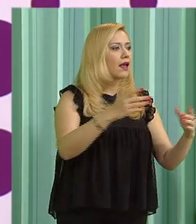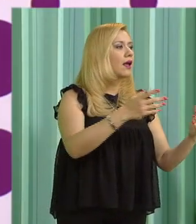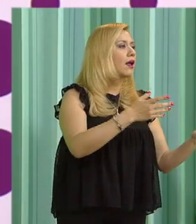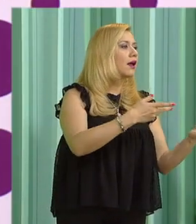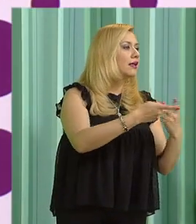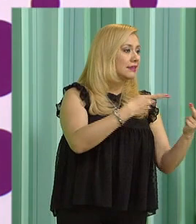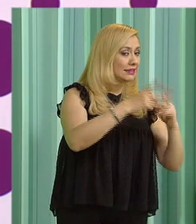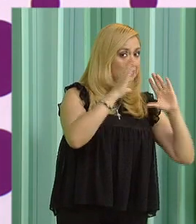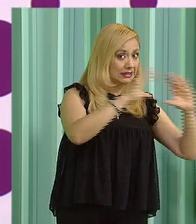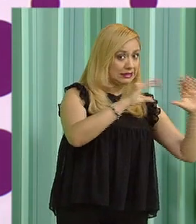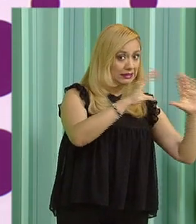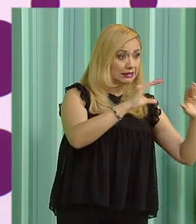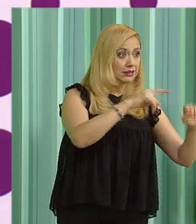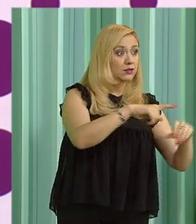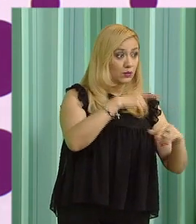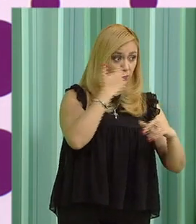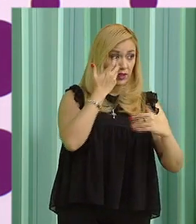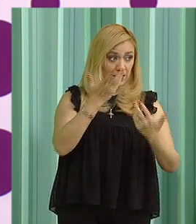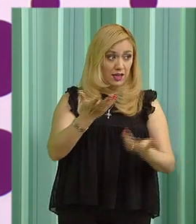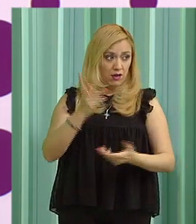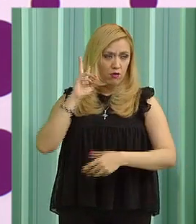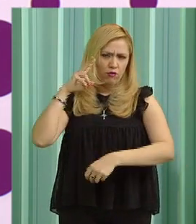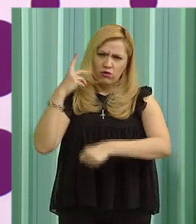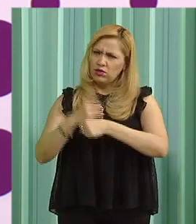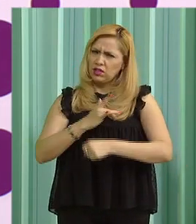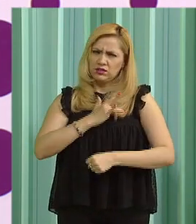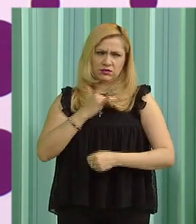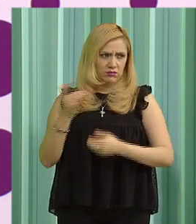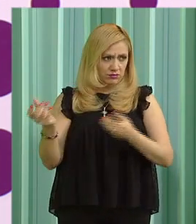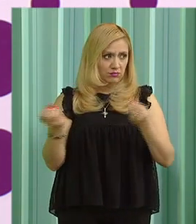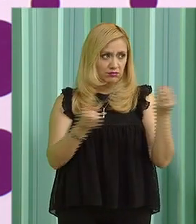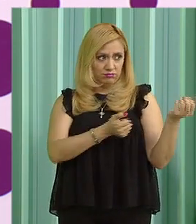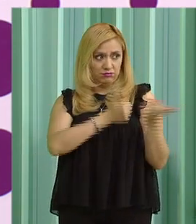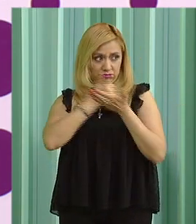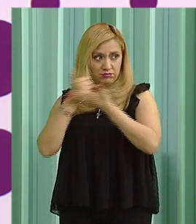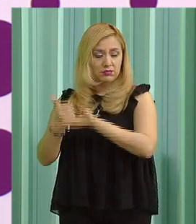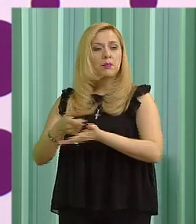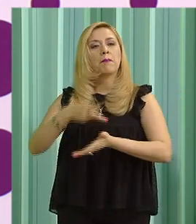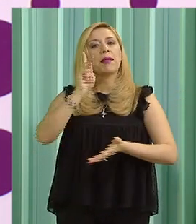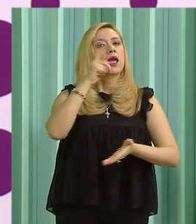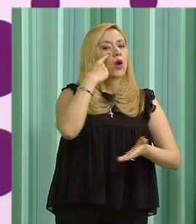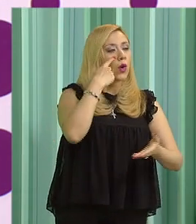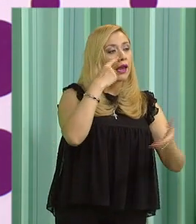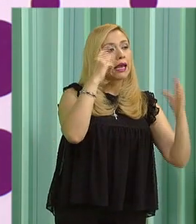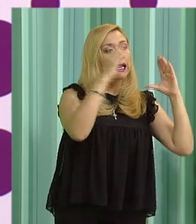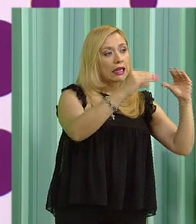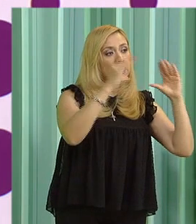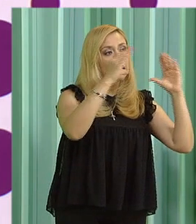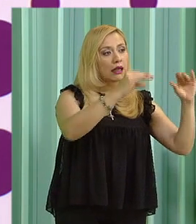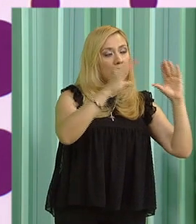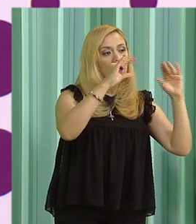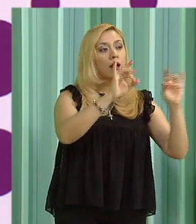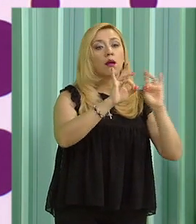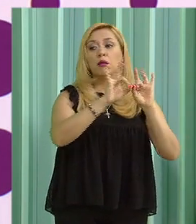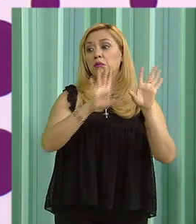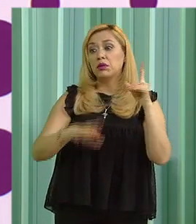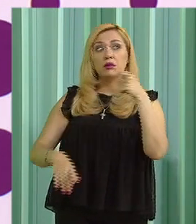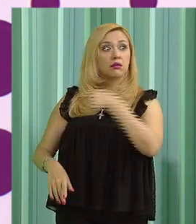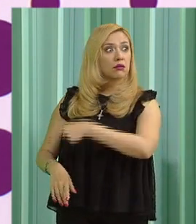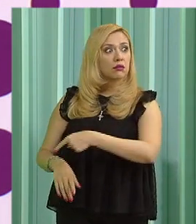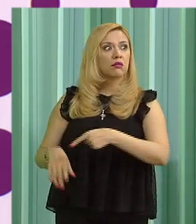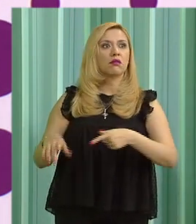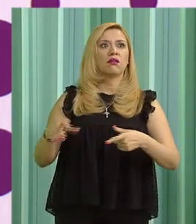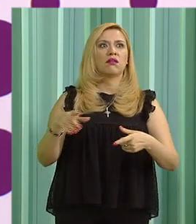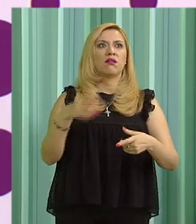solamente desde una buena voluntad, sino que tengan noción de todo lo que pueda presentarse, ¿no? Frente a este